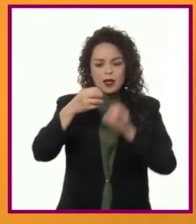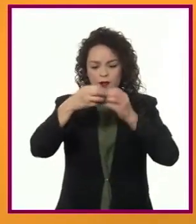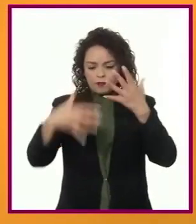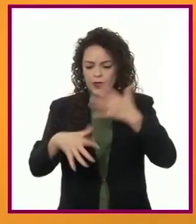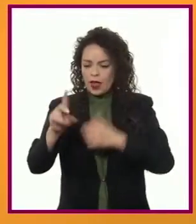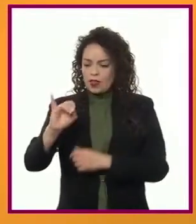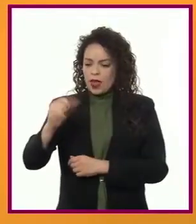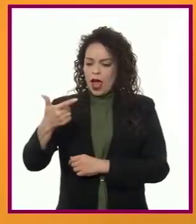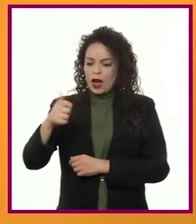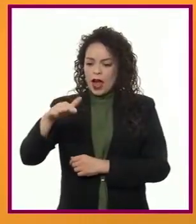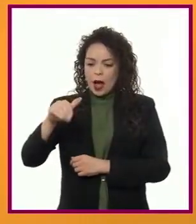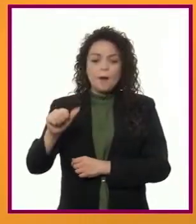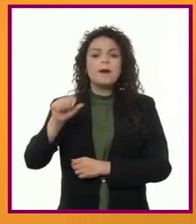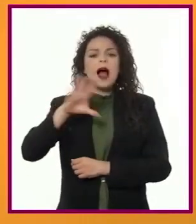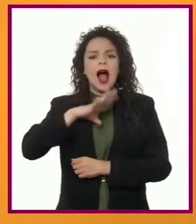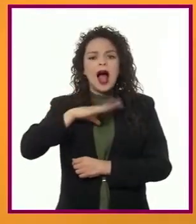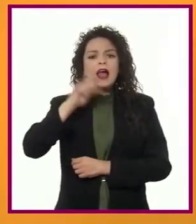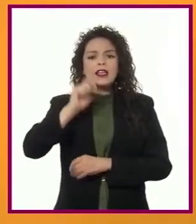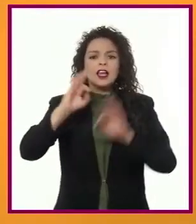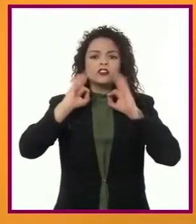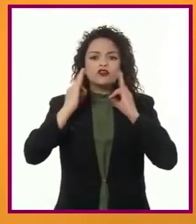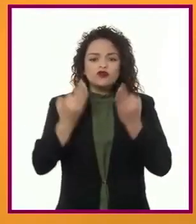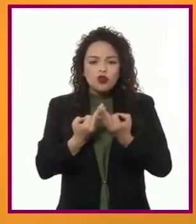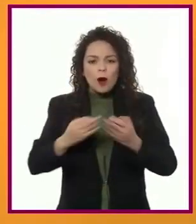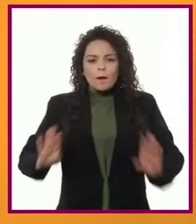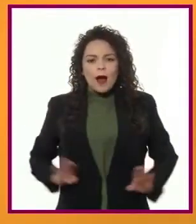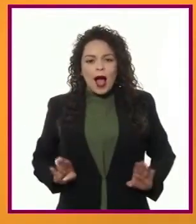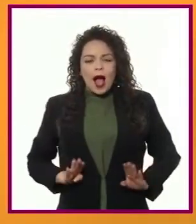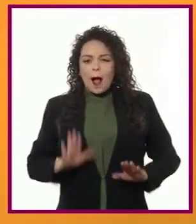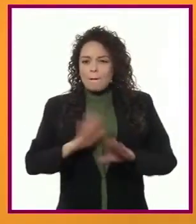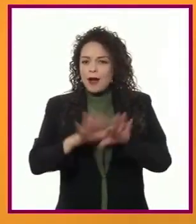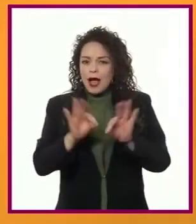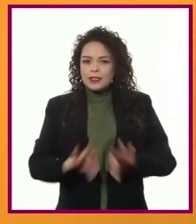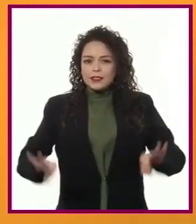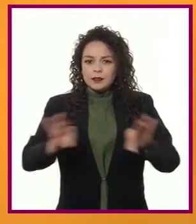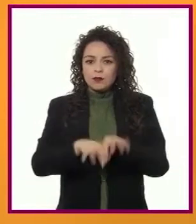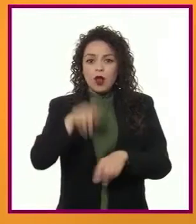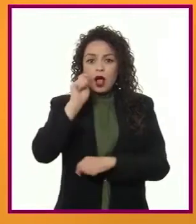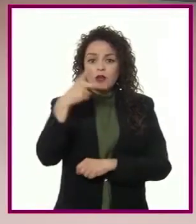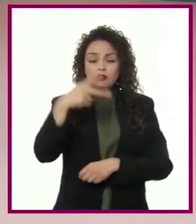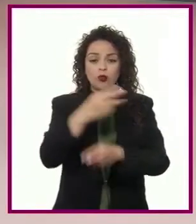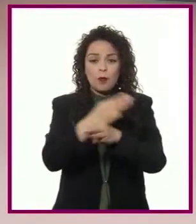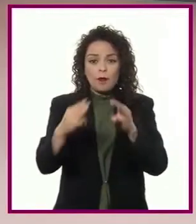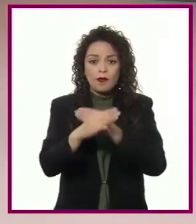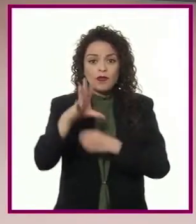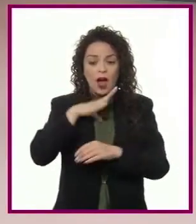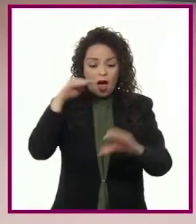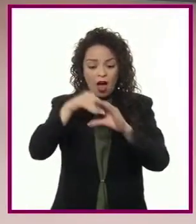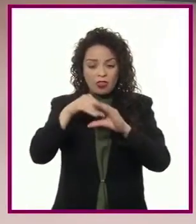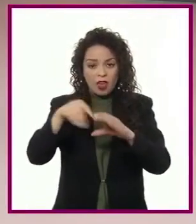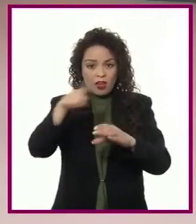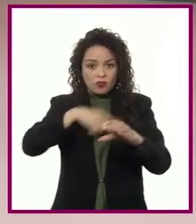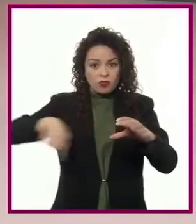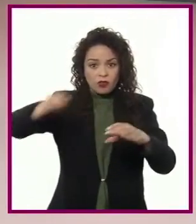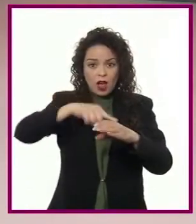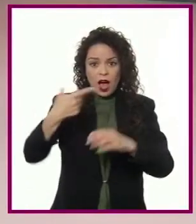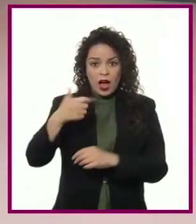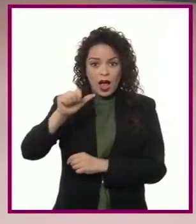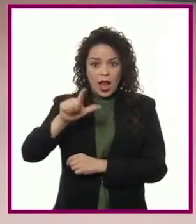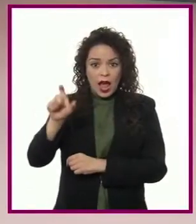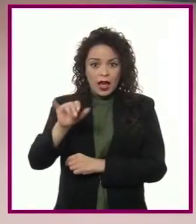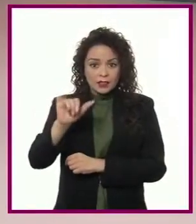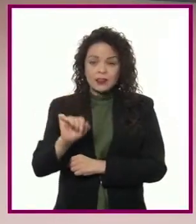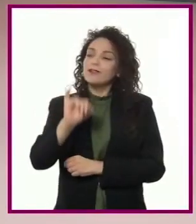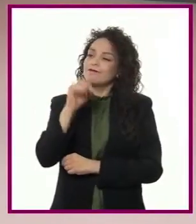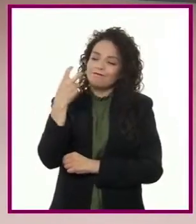características principales de las galaxias, así como los materiales y elementos que las componen. Así es. La mayoría de